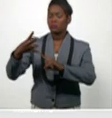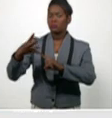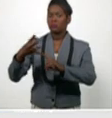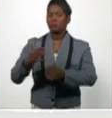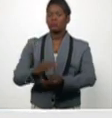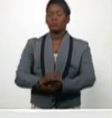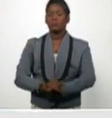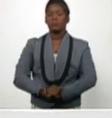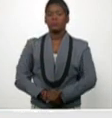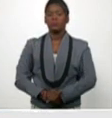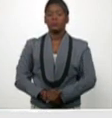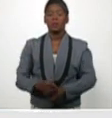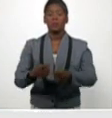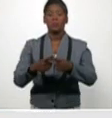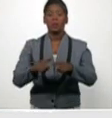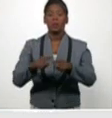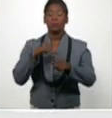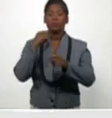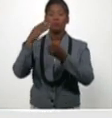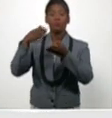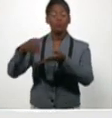el número de fallecidos